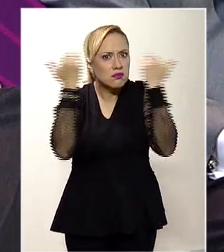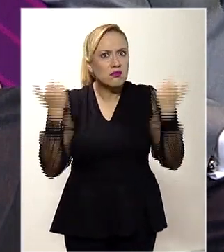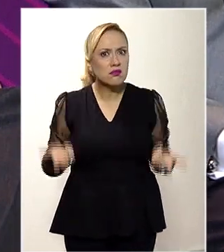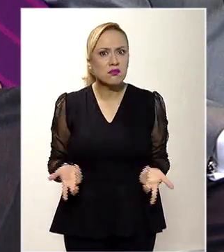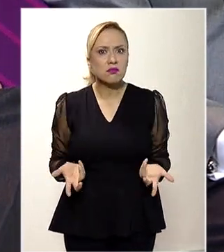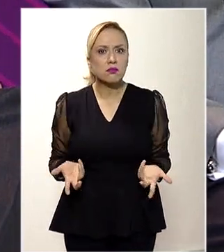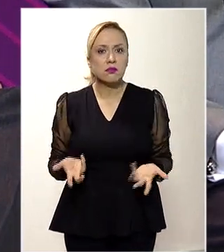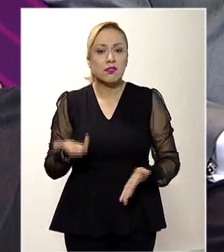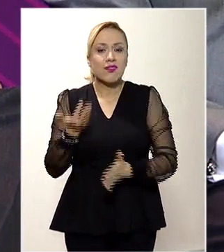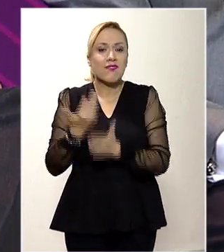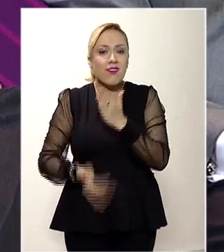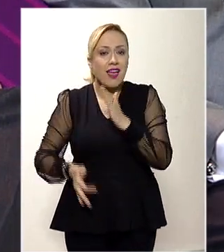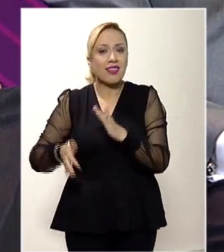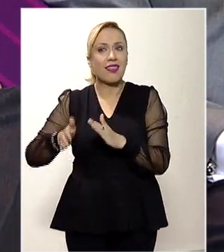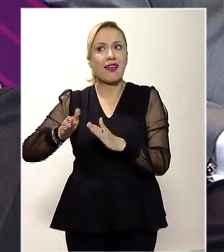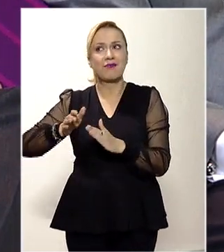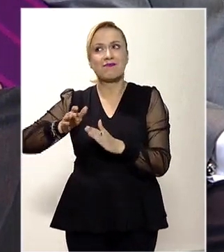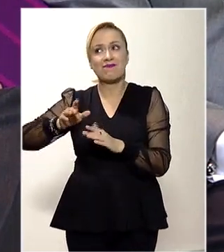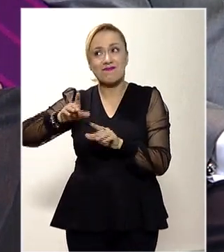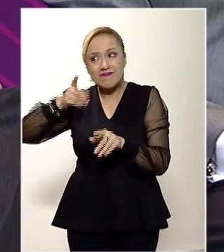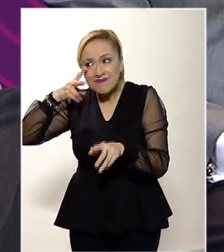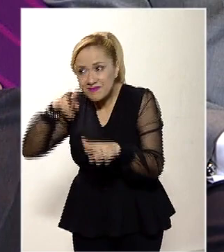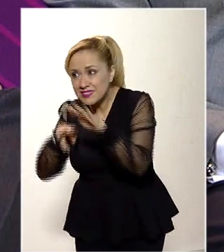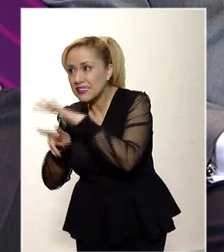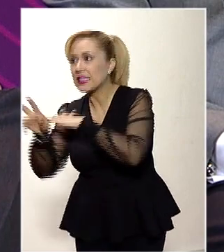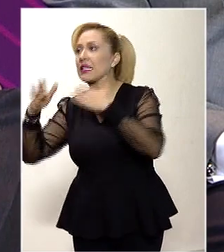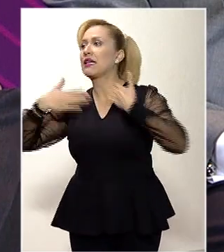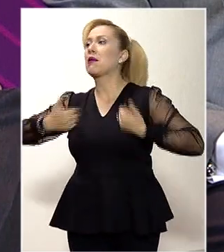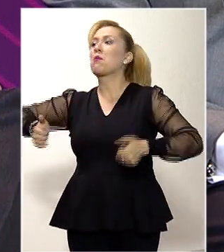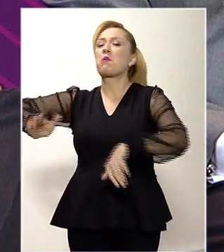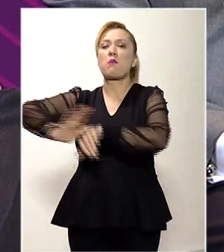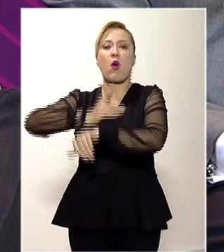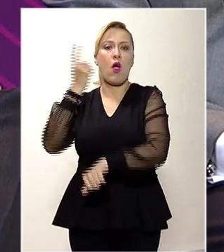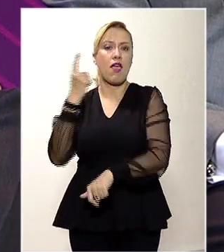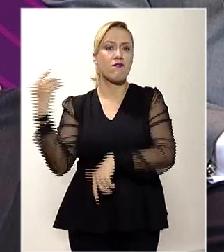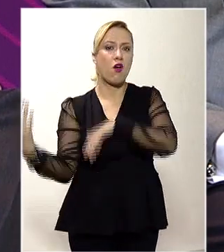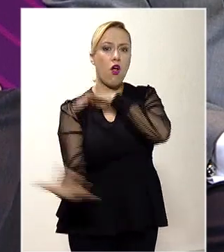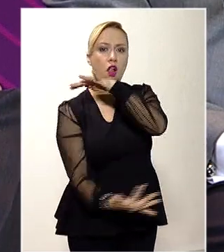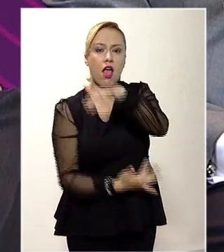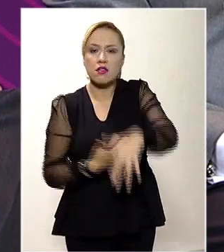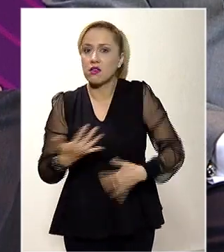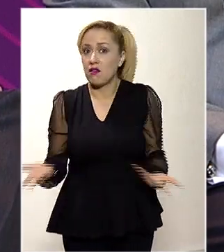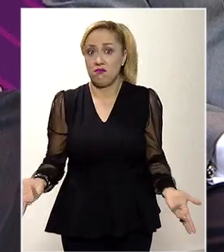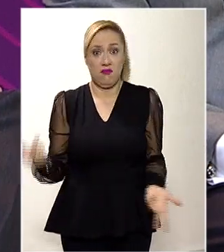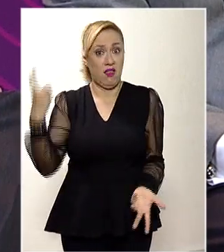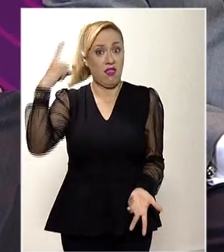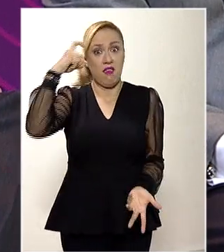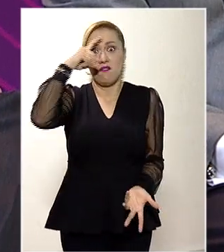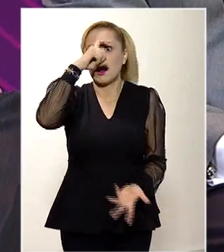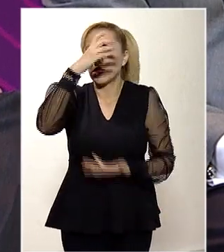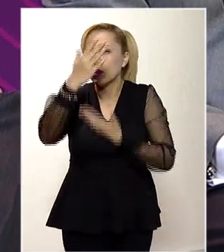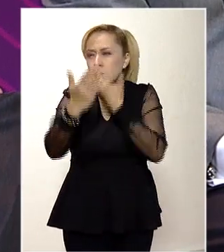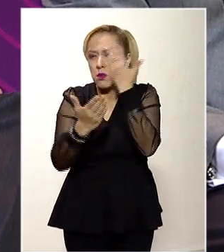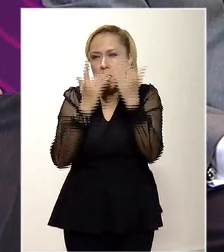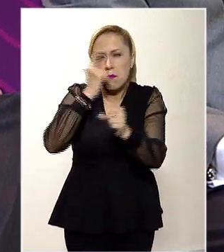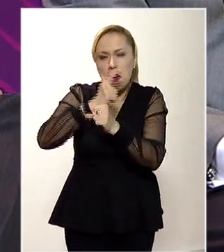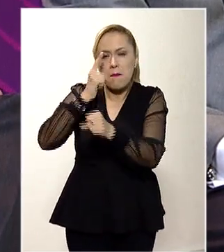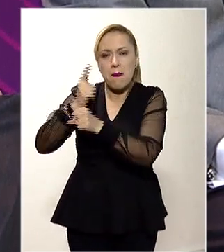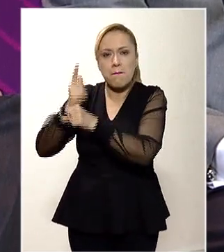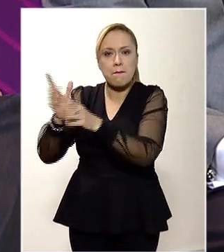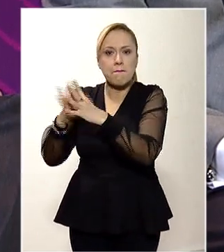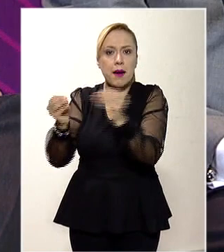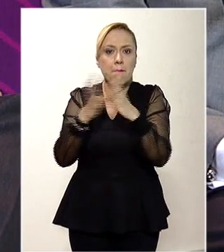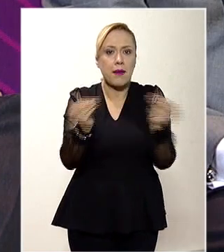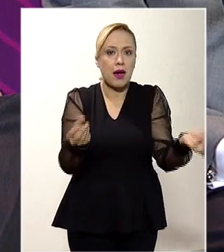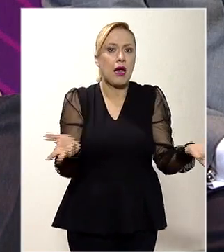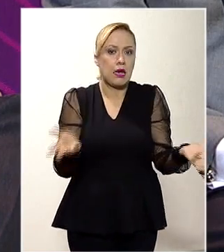nos falta toda una parte de entender de las dinámicas de la violencia. Es muy difícil estudiar, o sea, la desaparición forzada clásica,